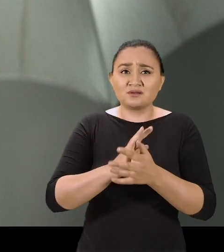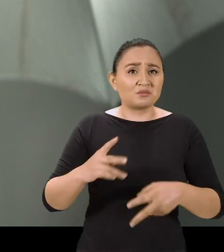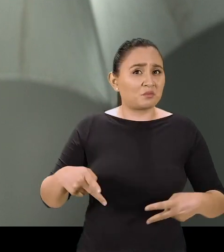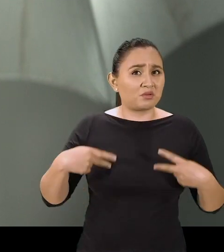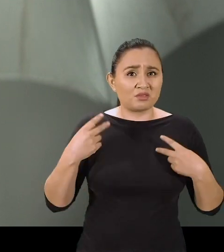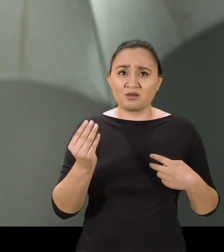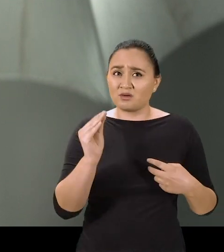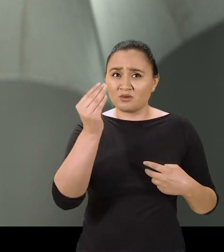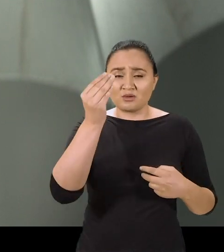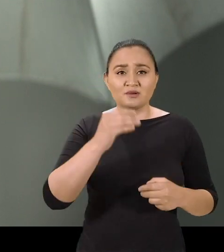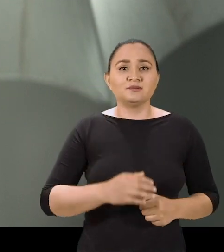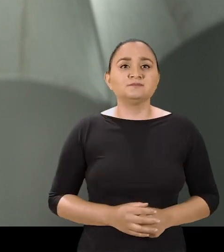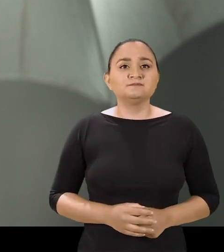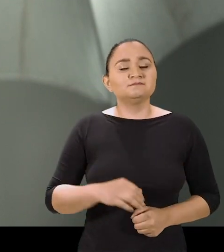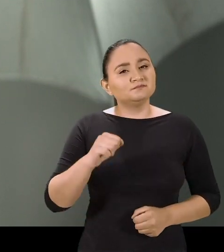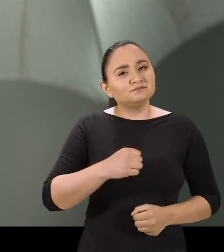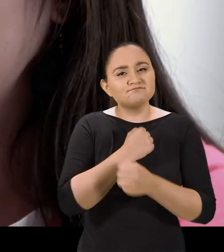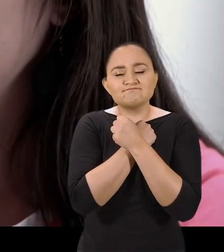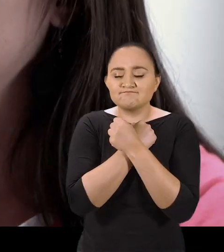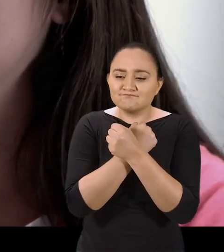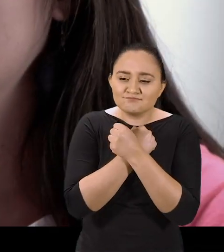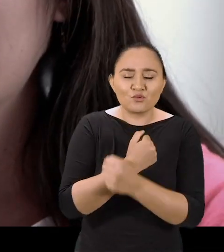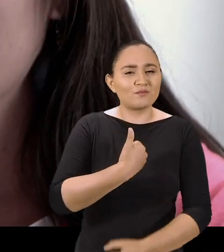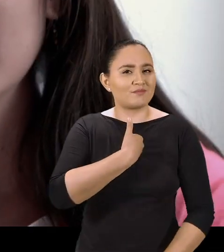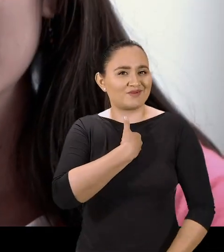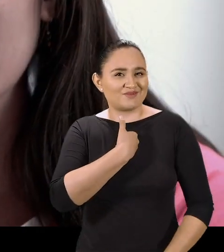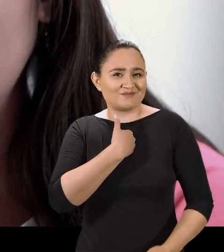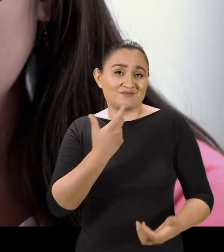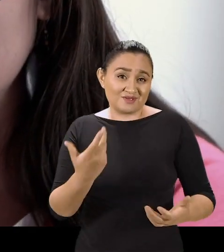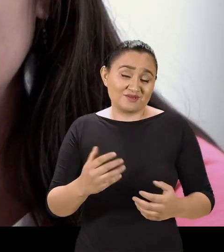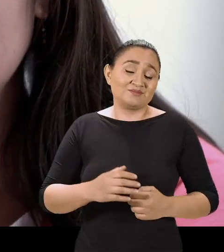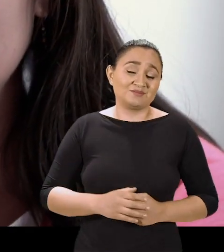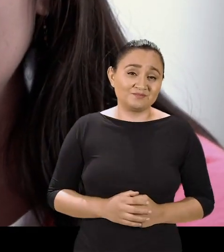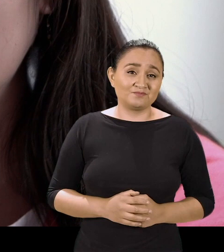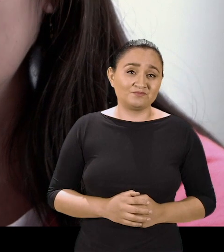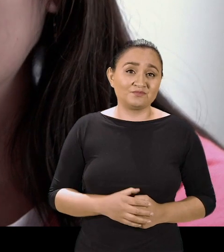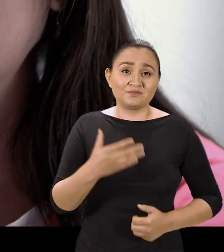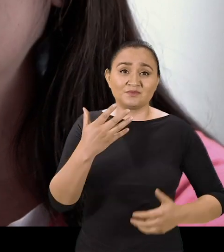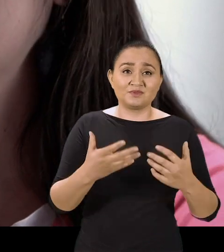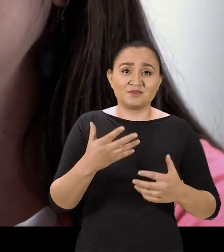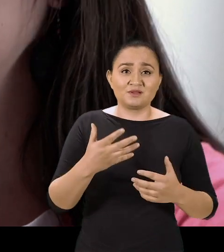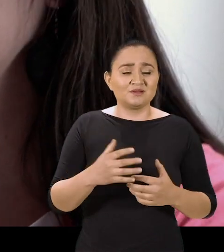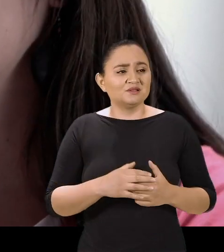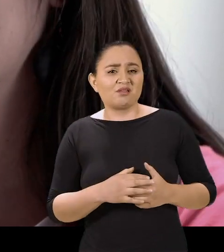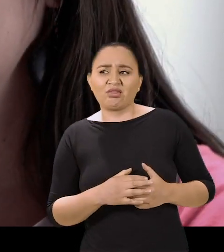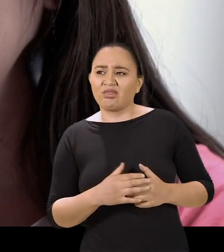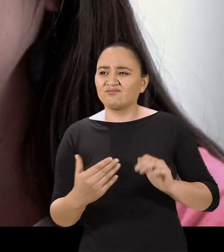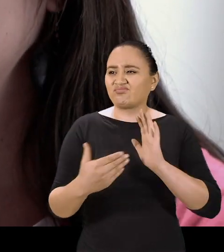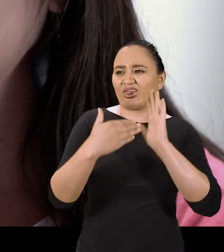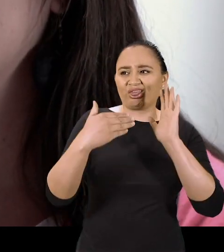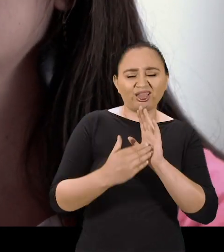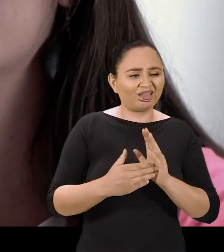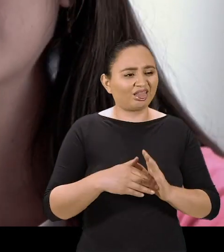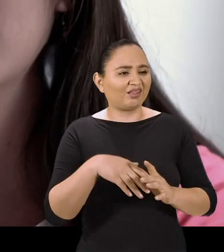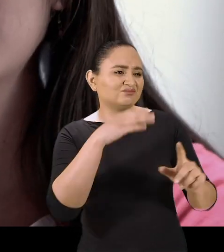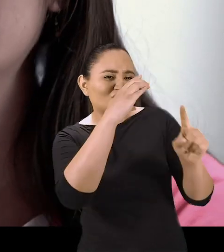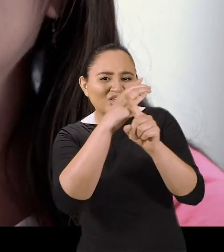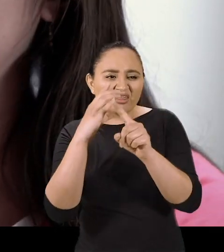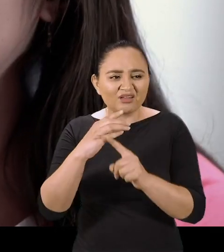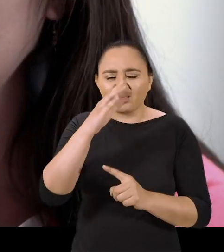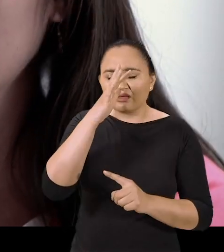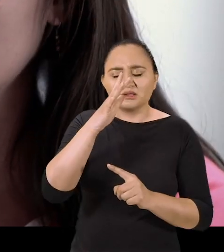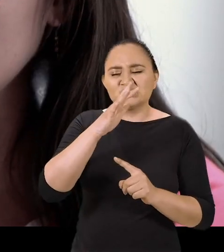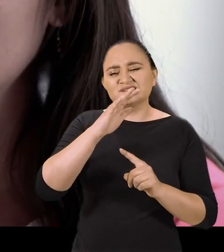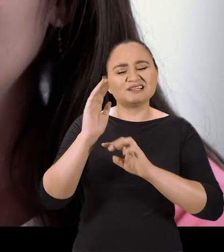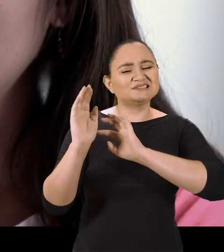igual si es joven tiene mucho por vivir que uno se ame en sí mismo o sea que no que no ponerle cuidado a